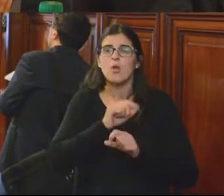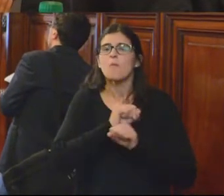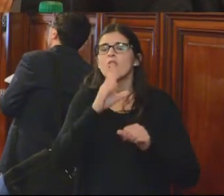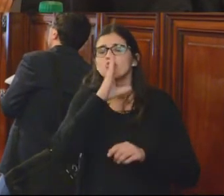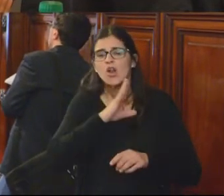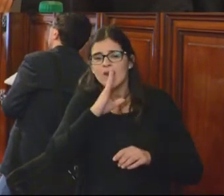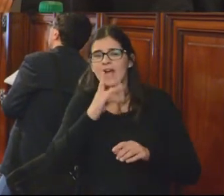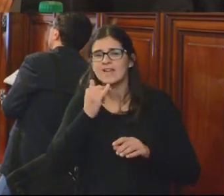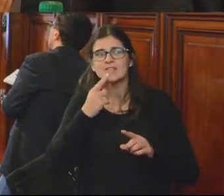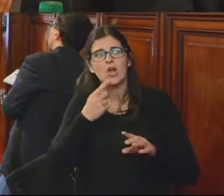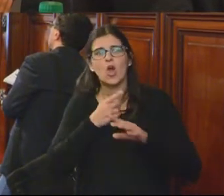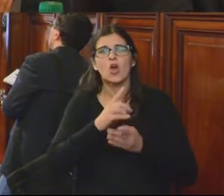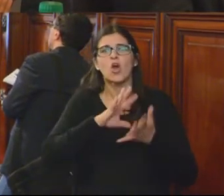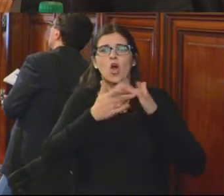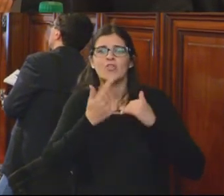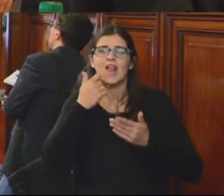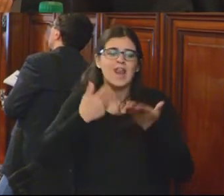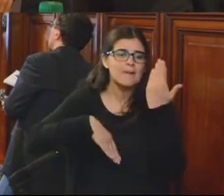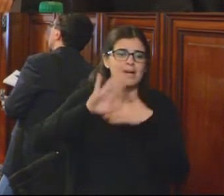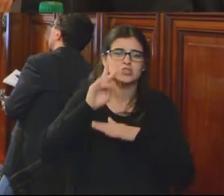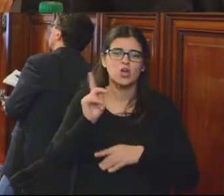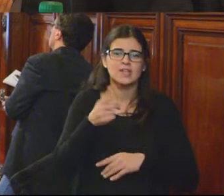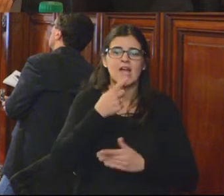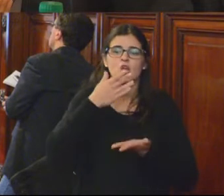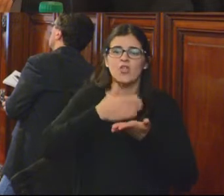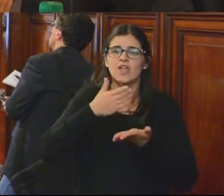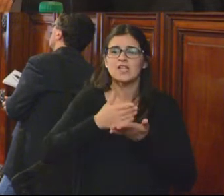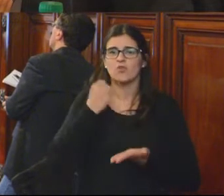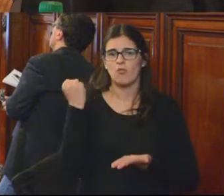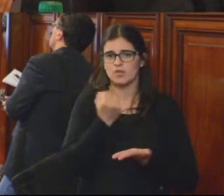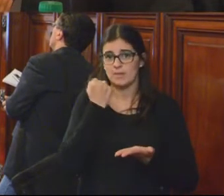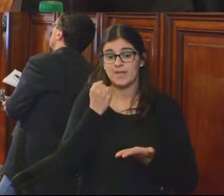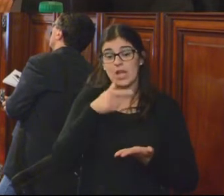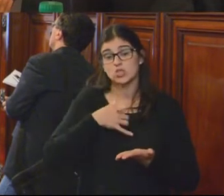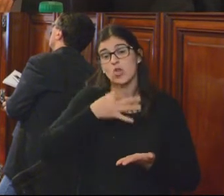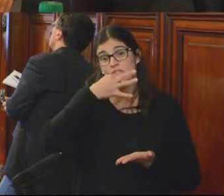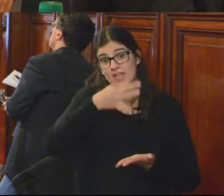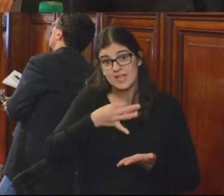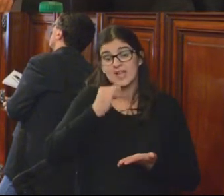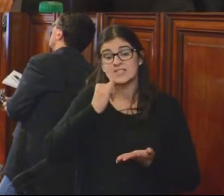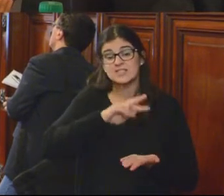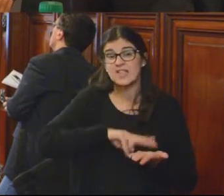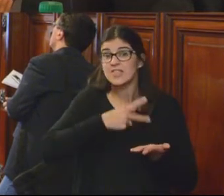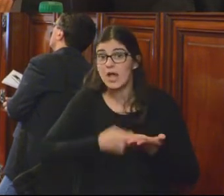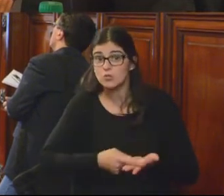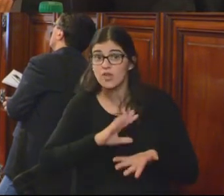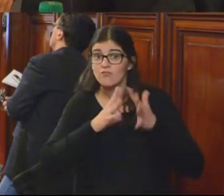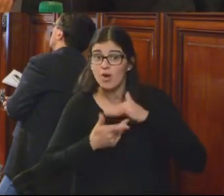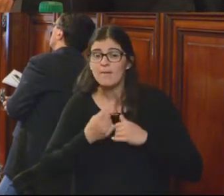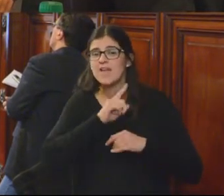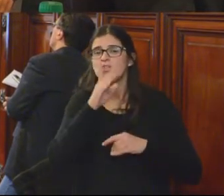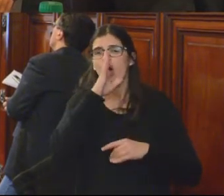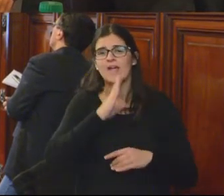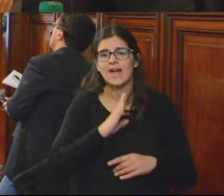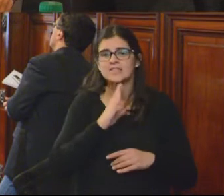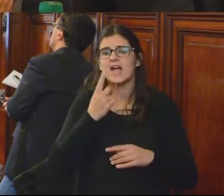se atente contra la cláusula de las mayorías y los derechos fundamentales. Eso, diría yo, se traduce en la intolerancia,